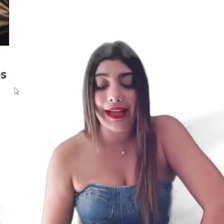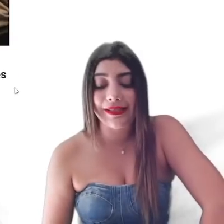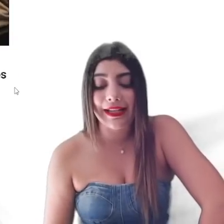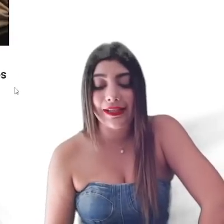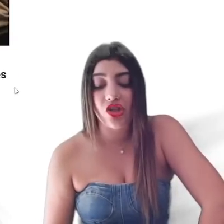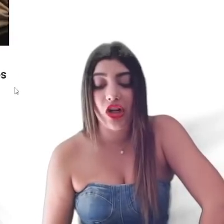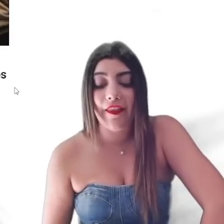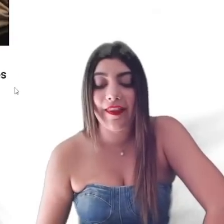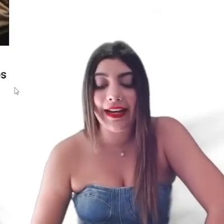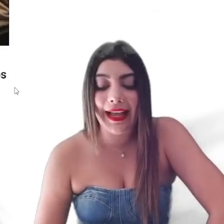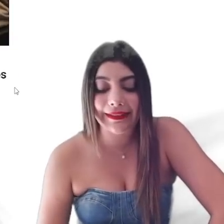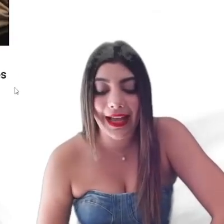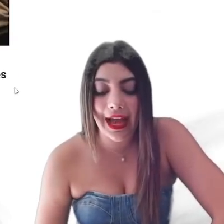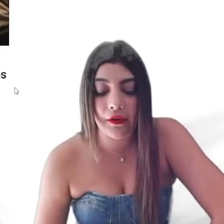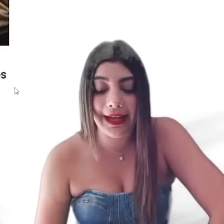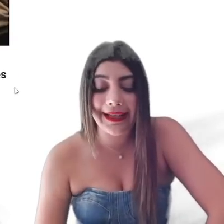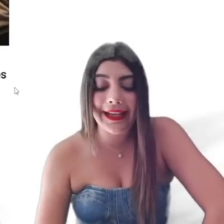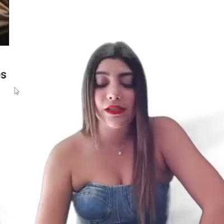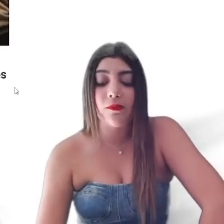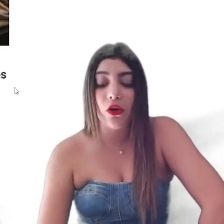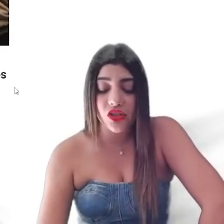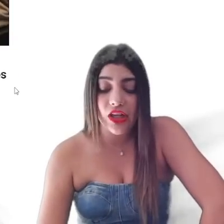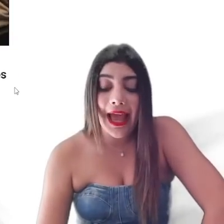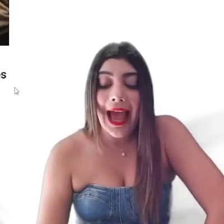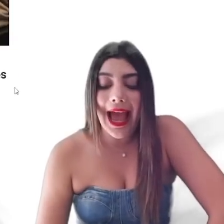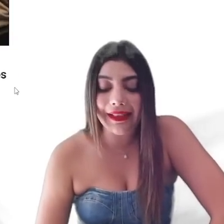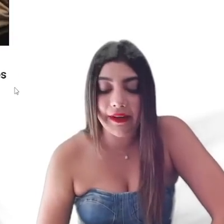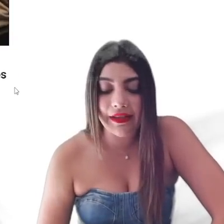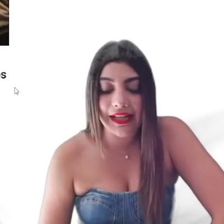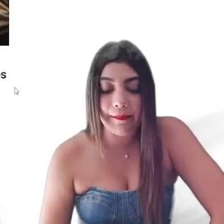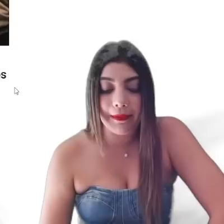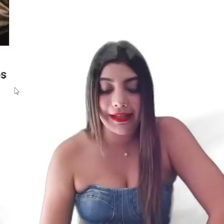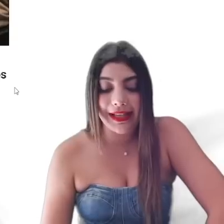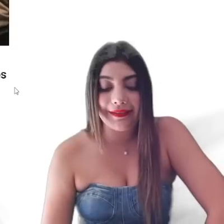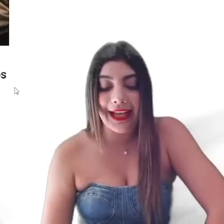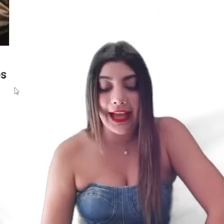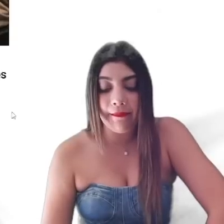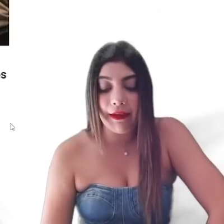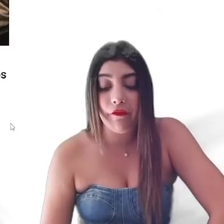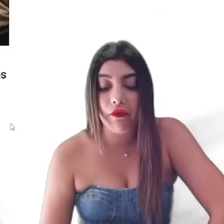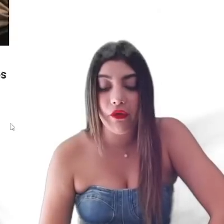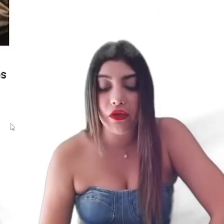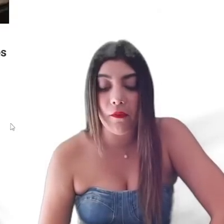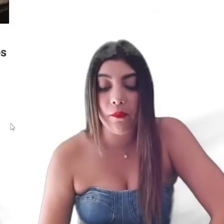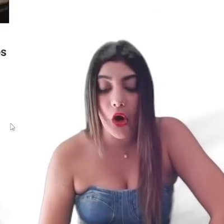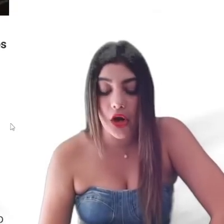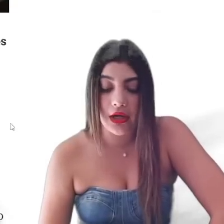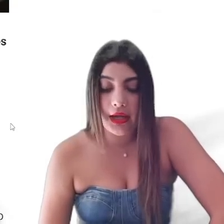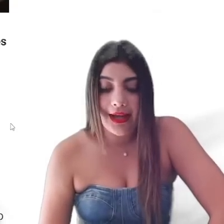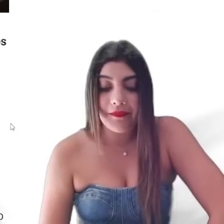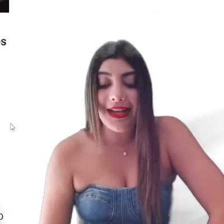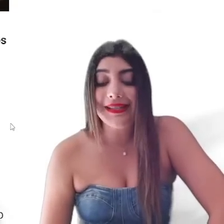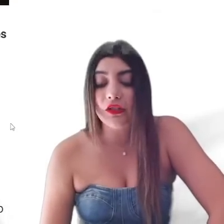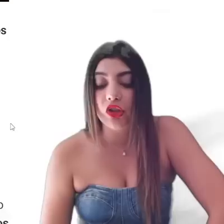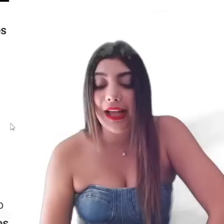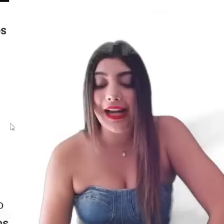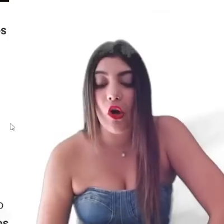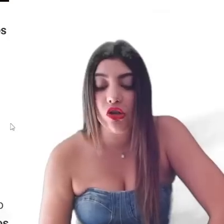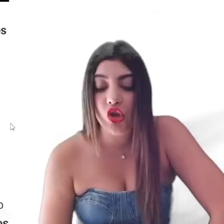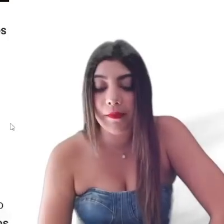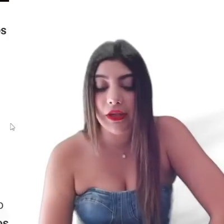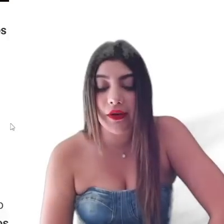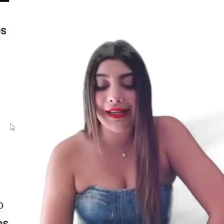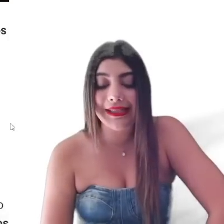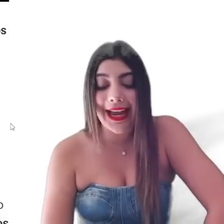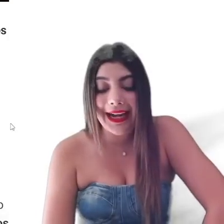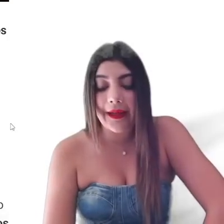mediante asignación directa a Orleji Sports a través de la empresa TM Fútbol. De ese total,